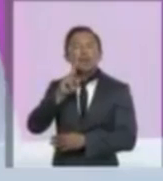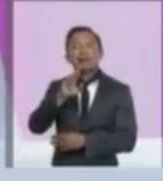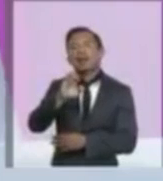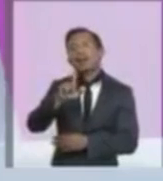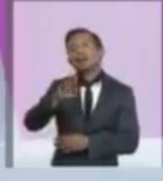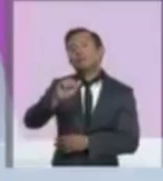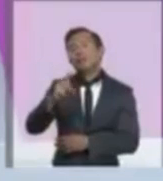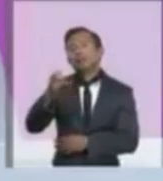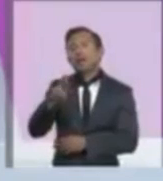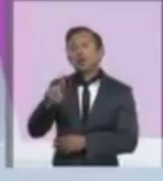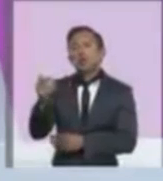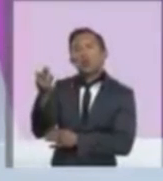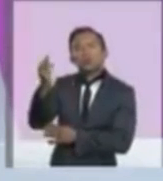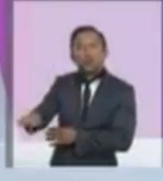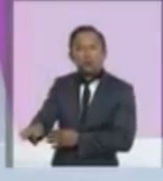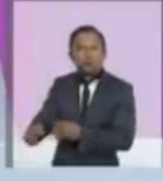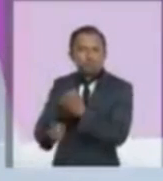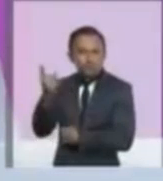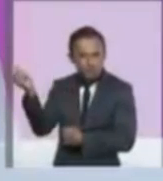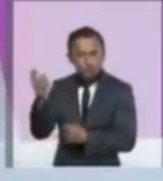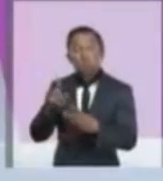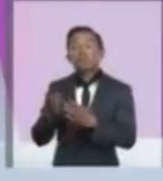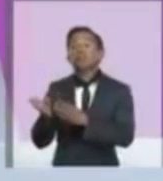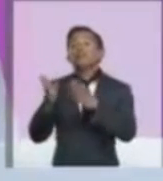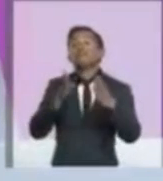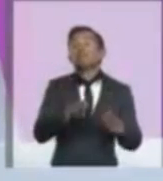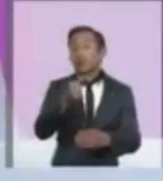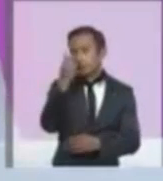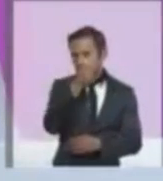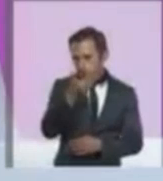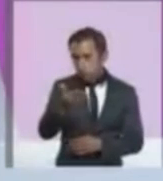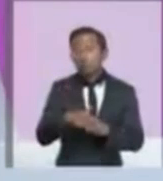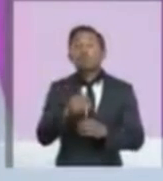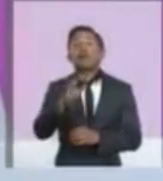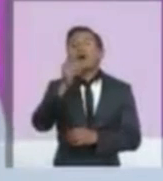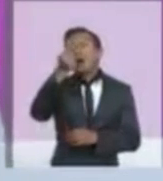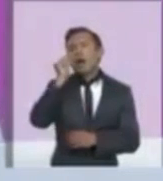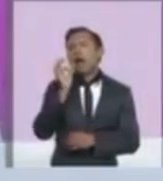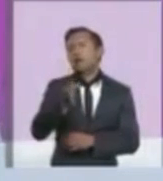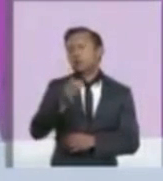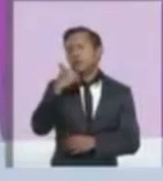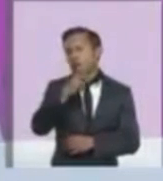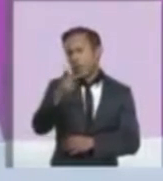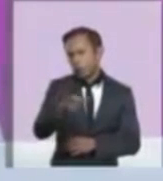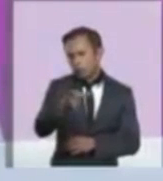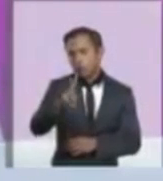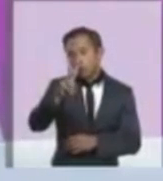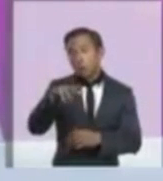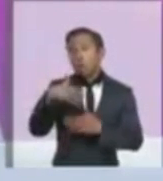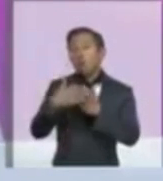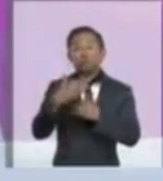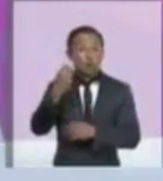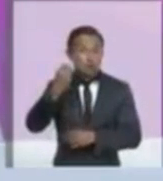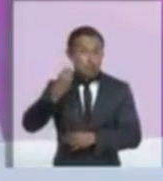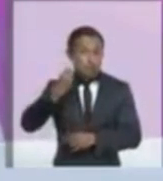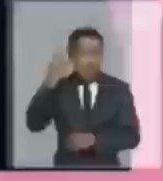Candidato Ricardo Anaya, le recuerdo la pregunta general. ¿Cuál es el mecanismo concreto para que se cumplan sus promesas de campaña y